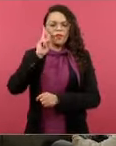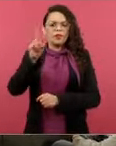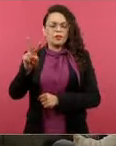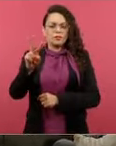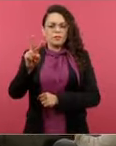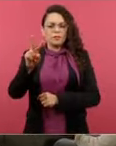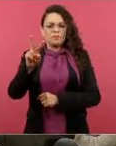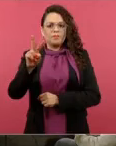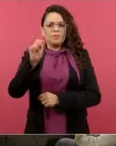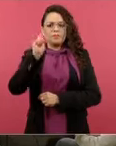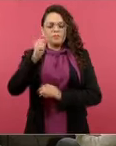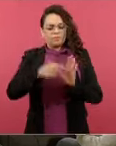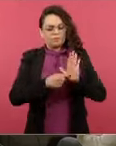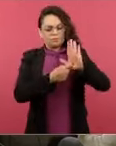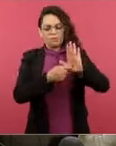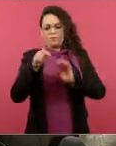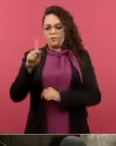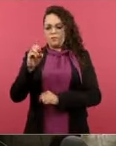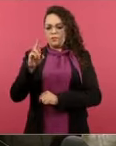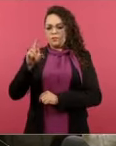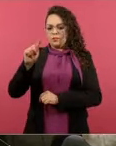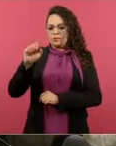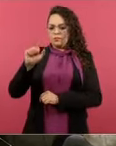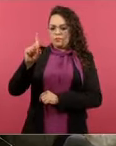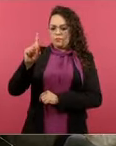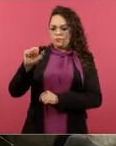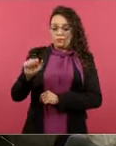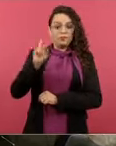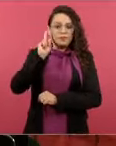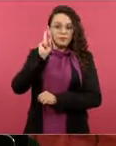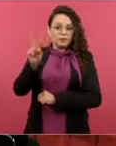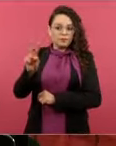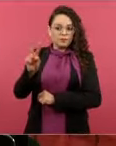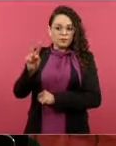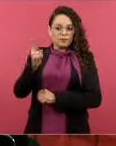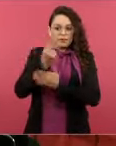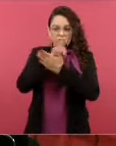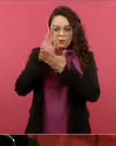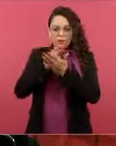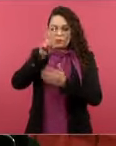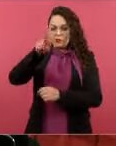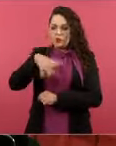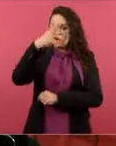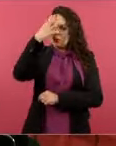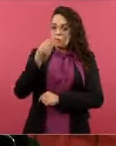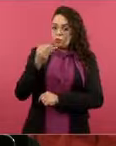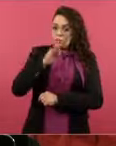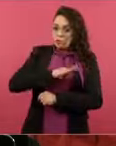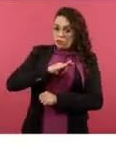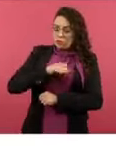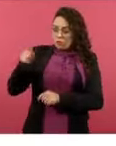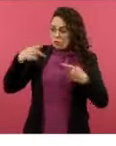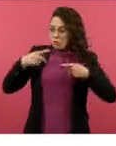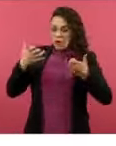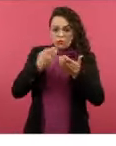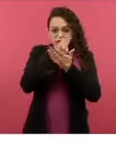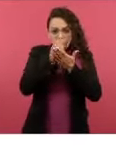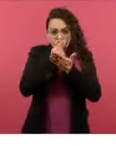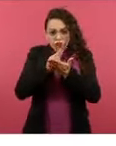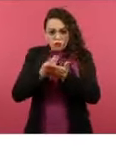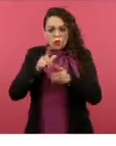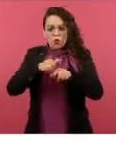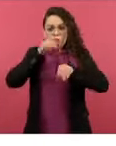a los ilustradores gráficos de todo el país que participaron. Vean qué bonita, ahí se ve una señora vendiendo